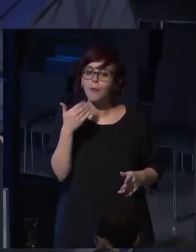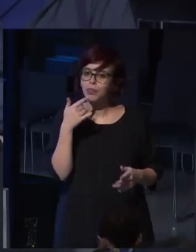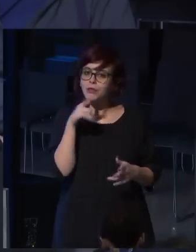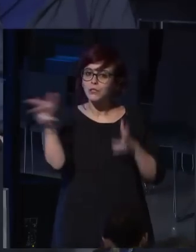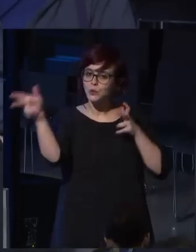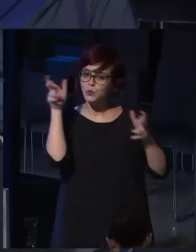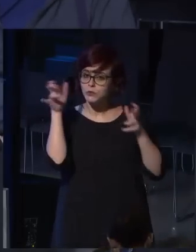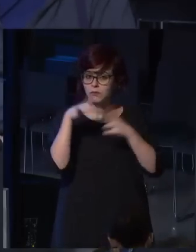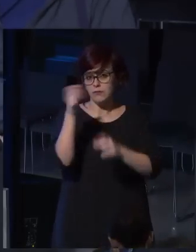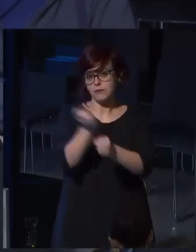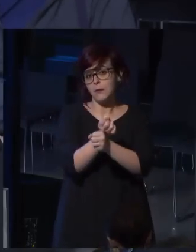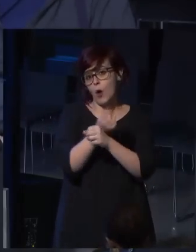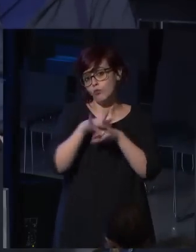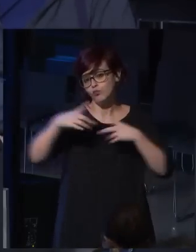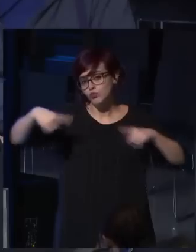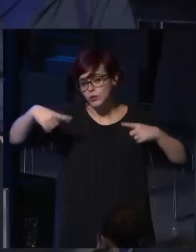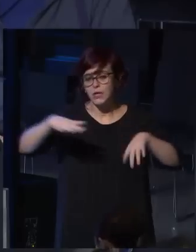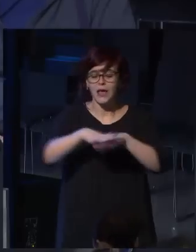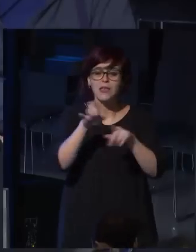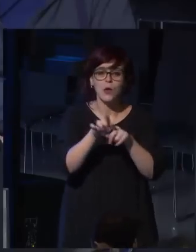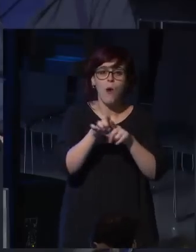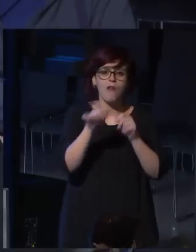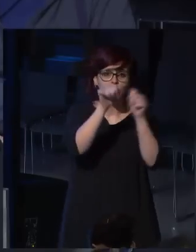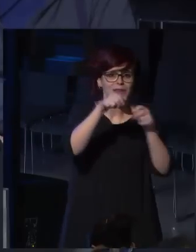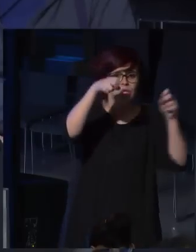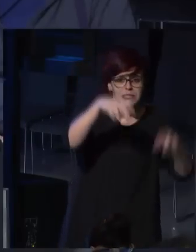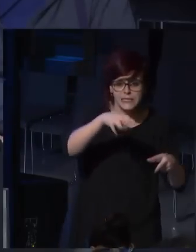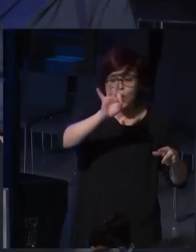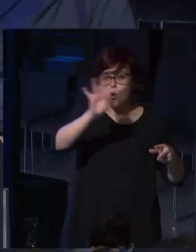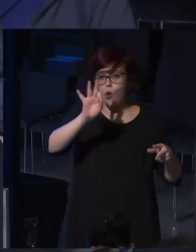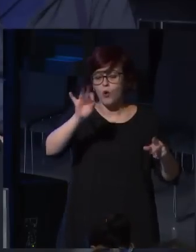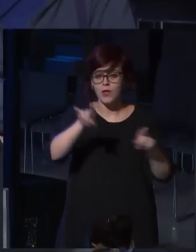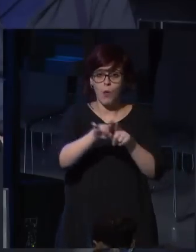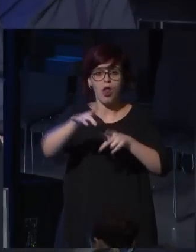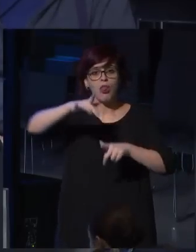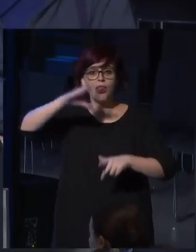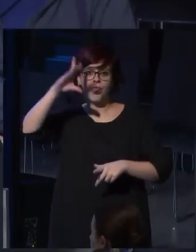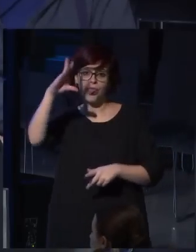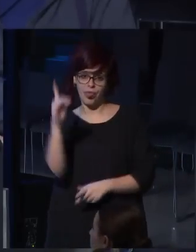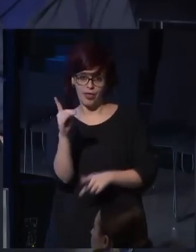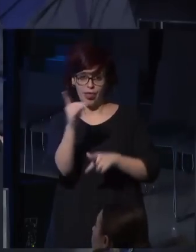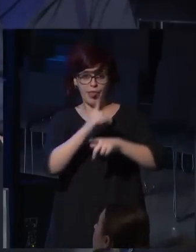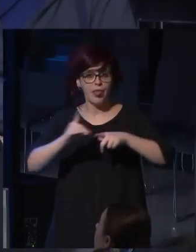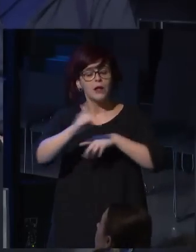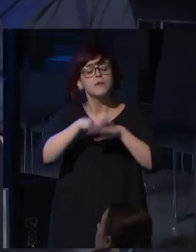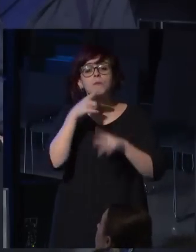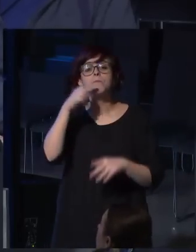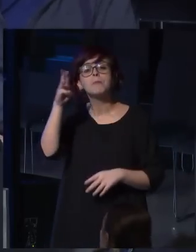música. También trabajo mucho con música sin formato y trabajo, lógicamente, con el CD. Esa es mi experiencia. ¿La tuya,